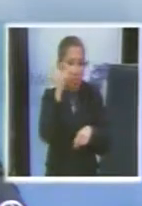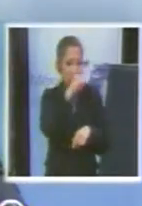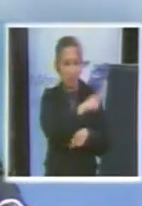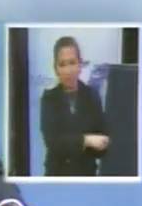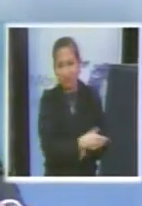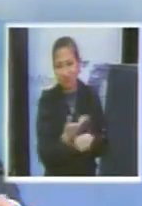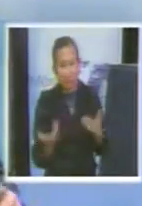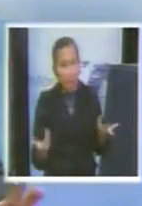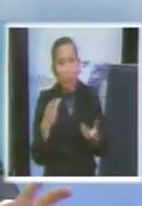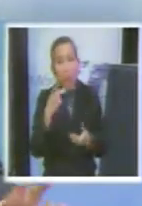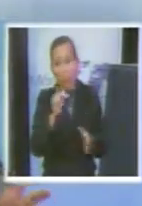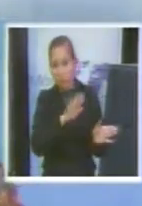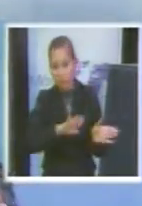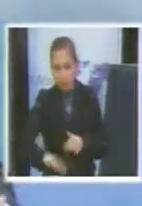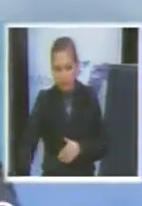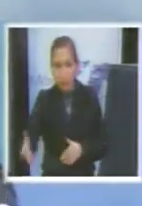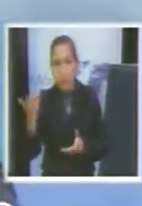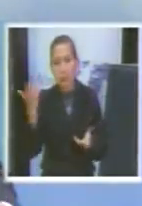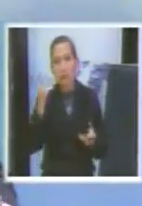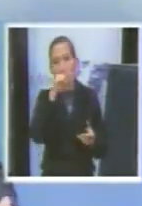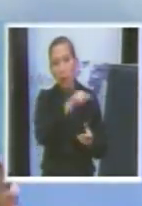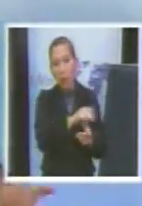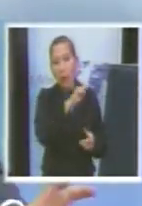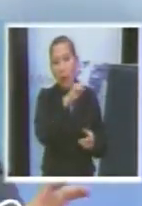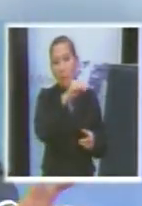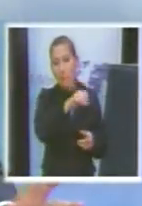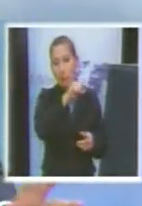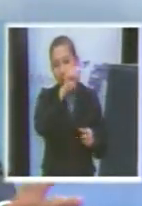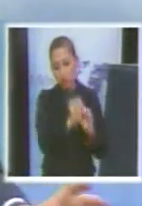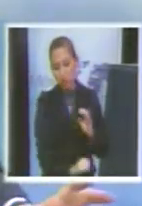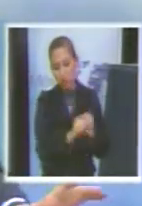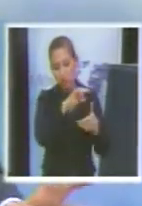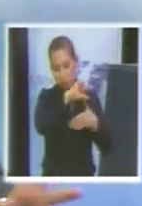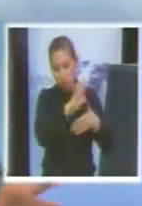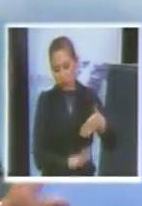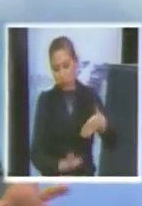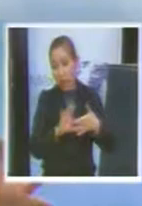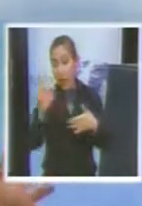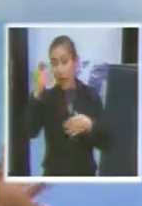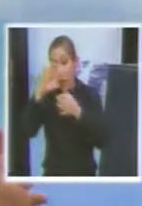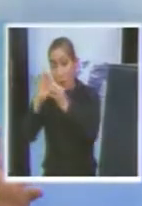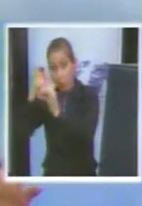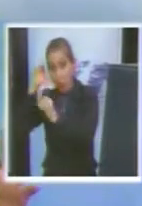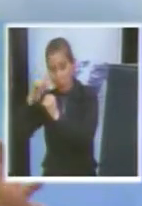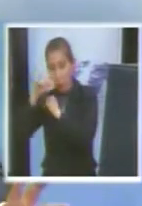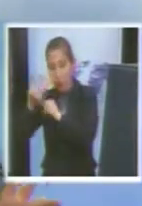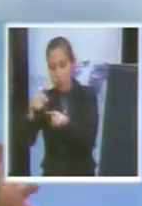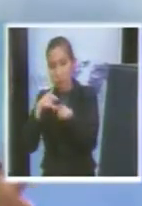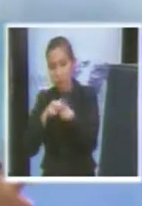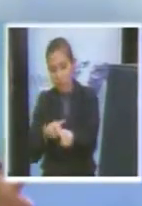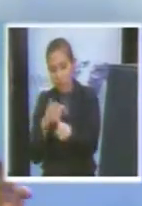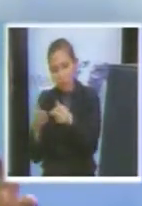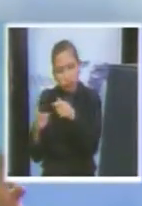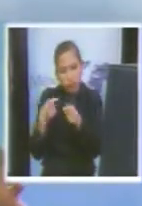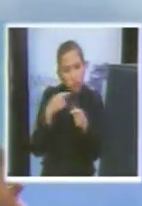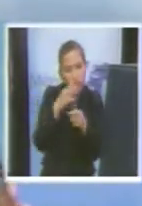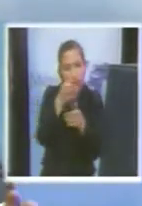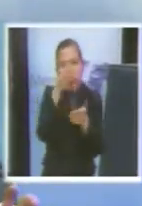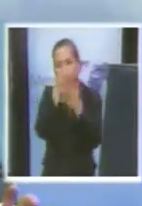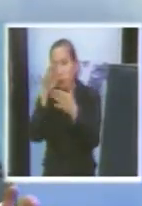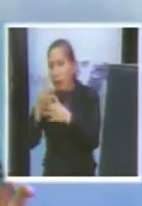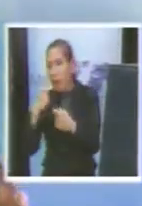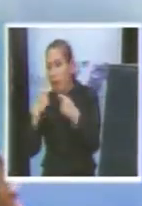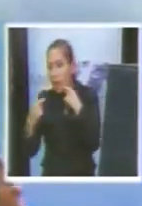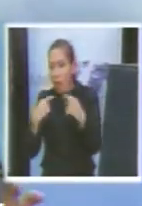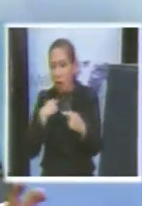dificultades, pero dejando a un lado la negociación con Mercosur, lo que es claro es que la Unión Europea ha seguido una estrategia de negociaciones